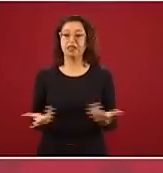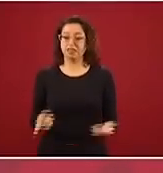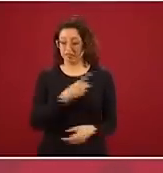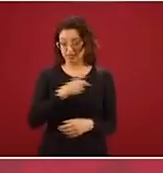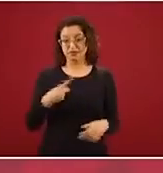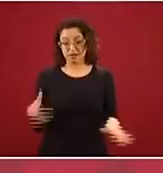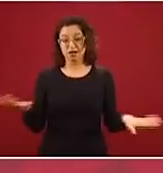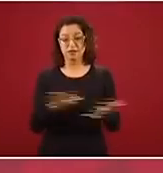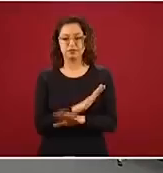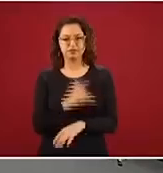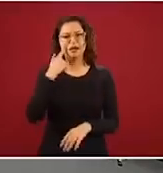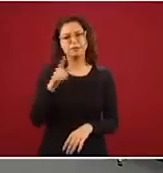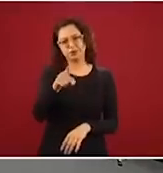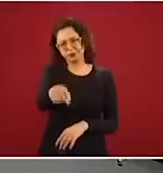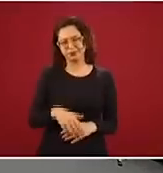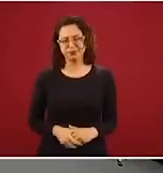cambios. A ver,